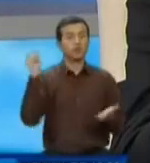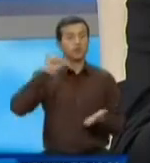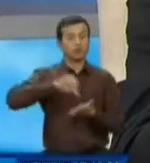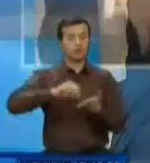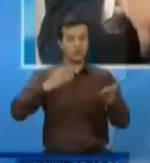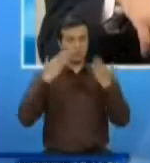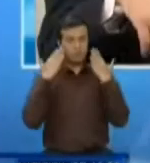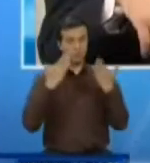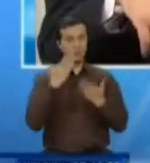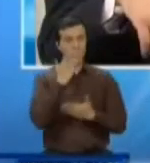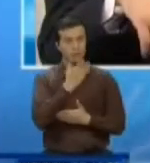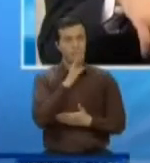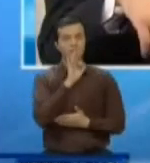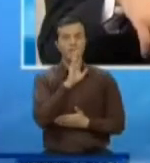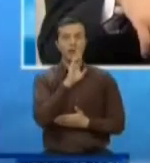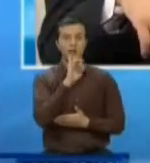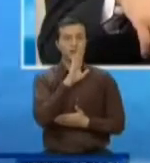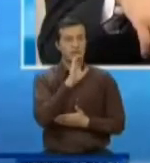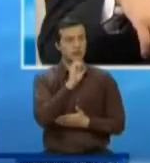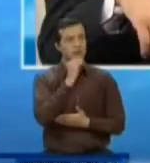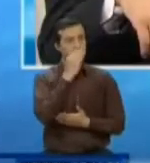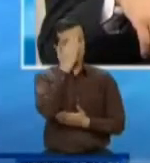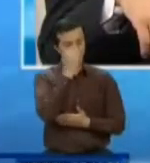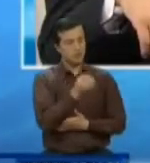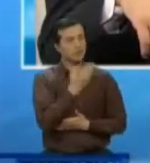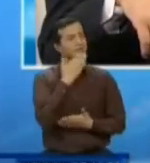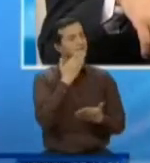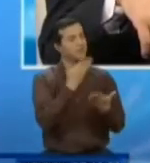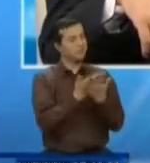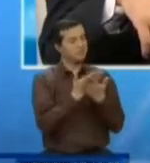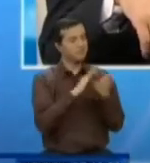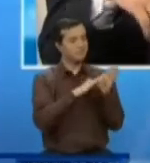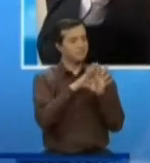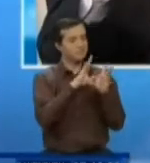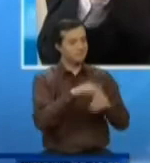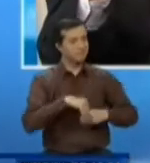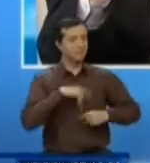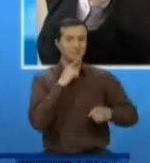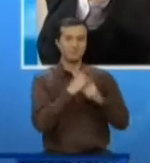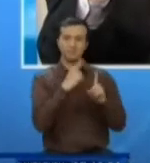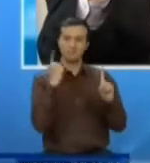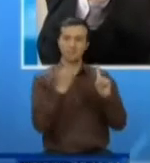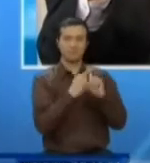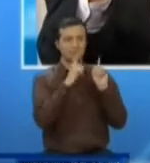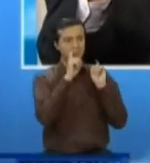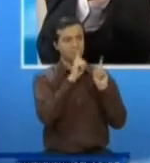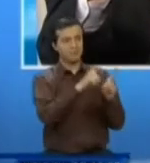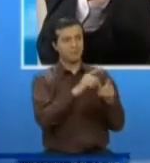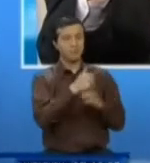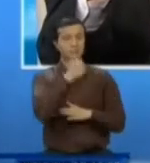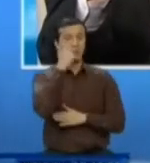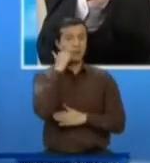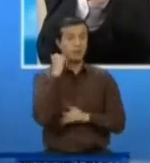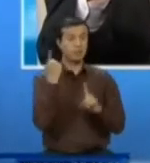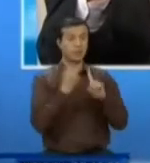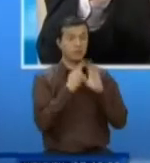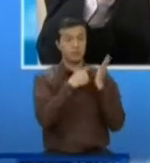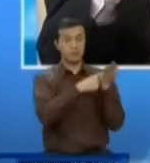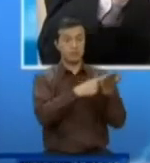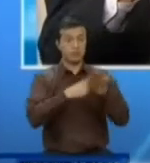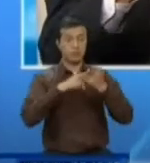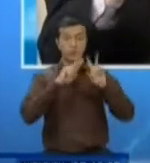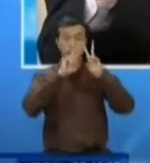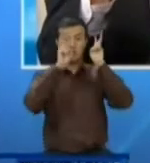de guayaquil francisco alarcón muy buenos días y gracias por haber aceptado nuestra invitación y hago la primera pregunta ayer fue el primer debate la